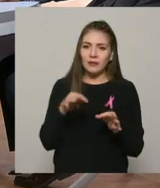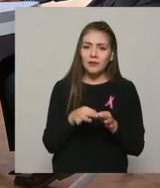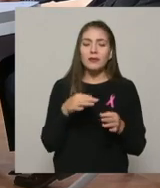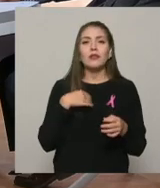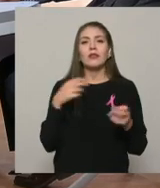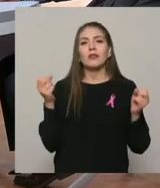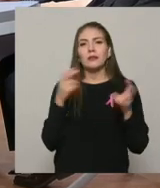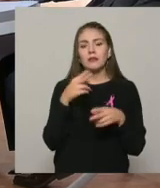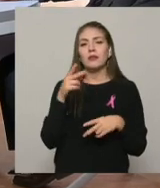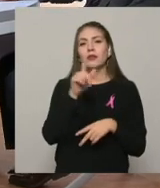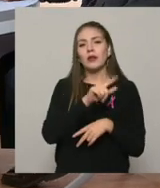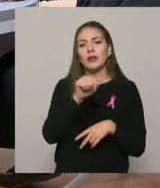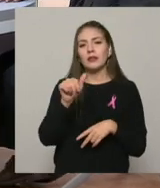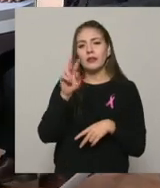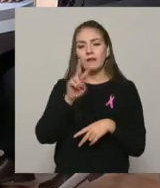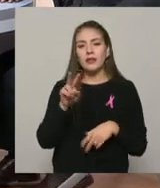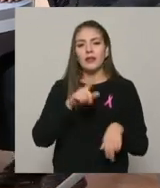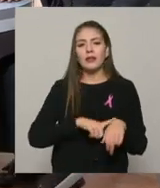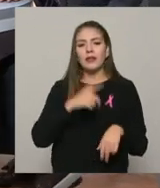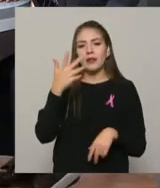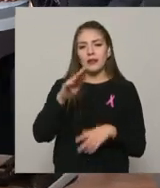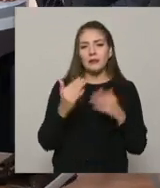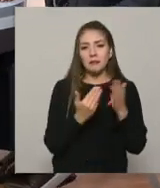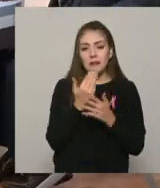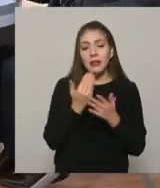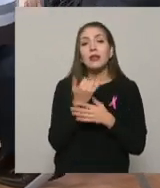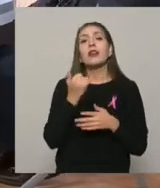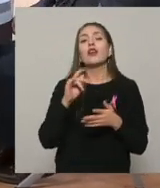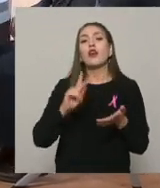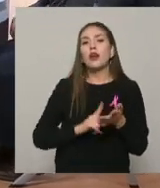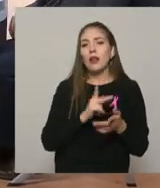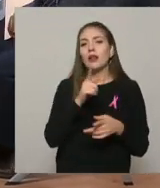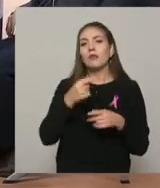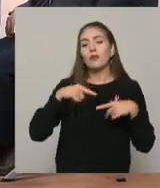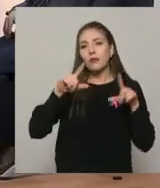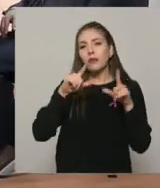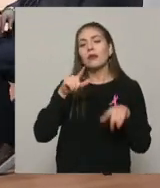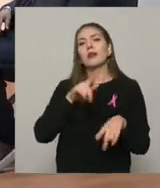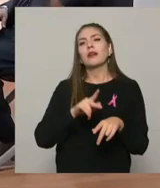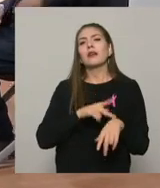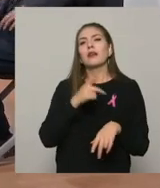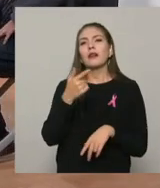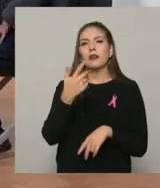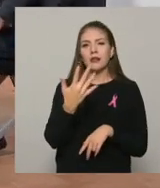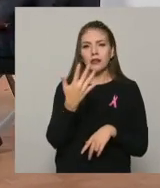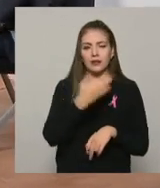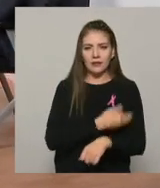10 de la mañana. Y les recuerdo la retransmisión a las 5 de la tarde de este programa. Hasta mañana.